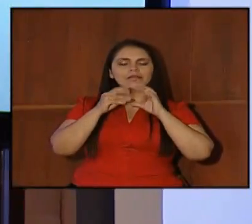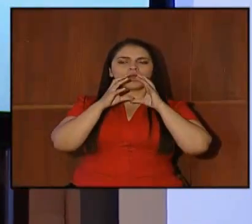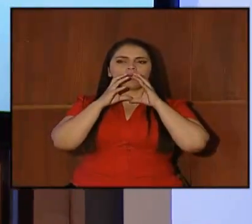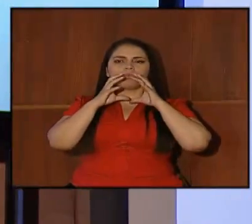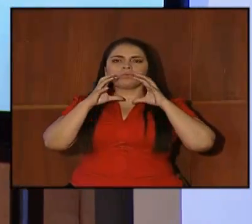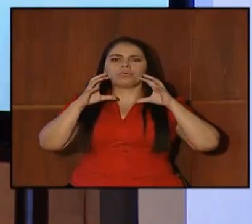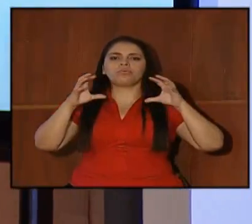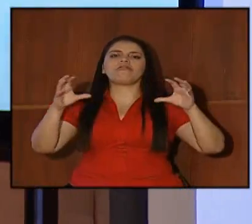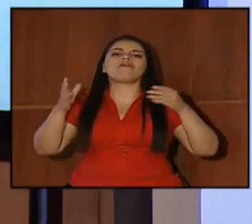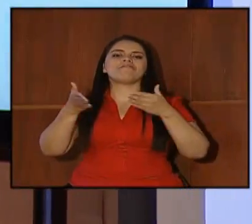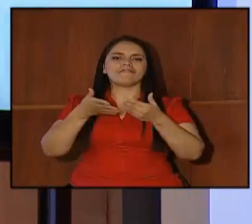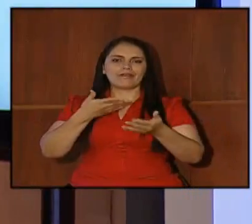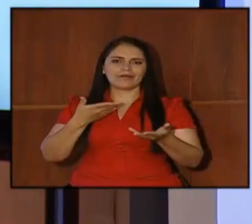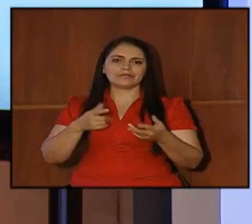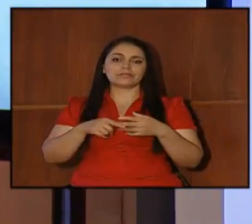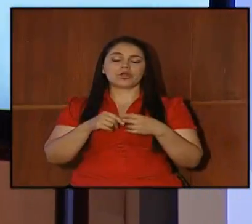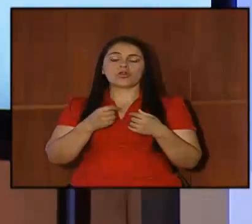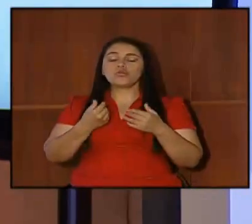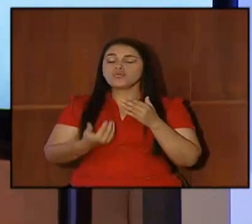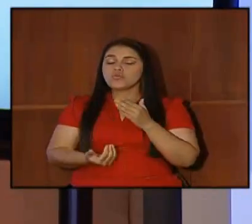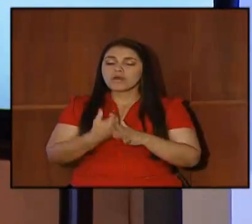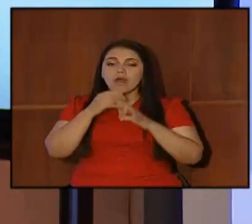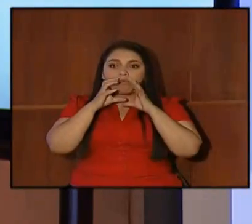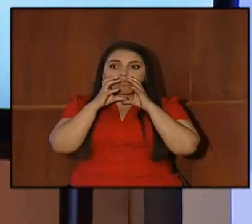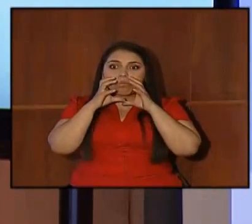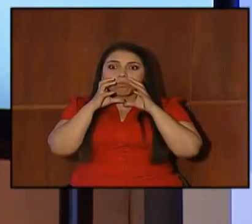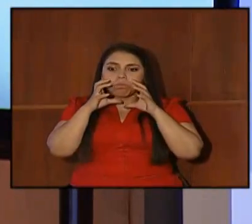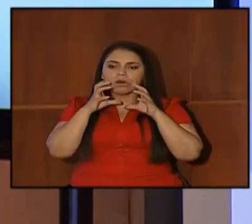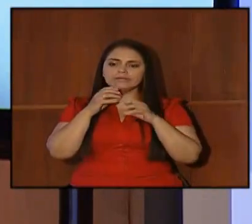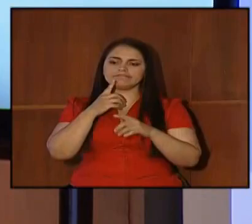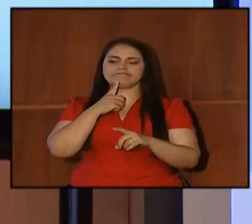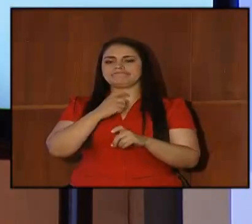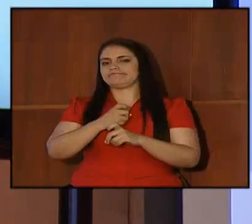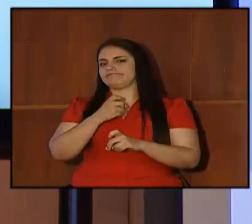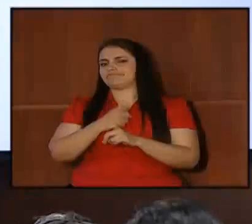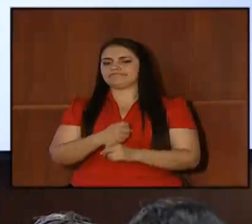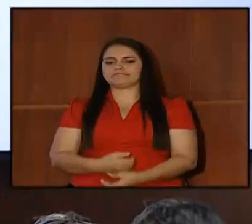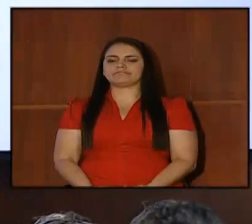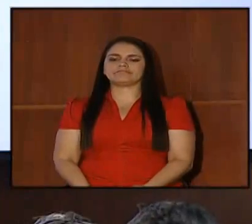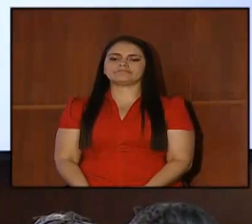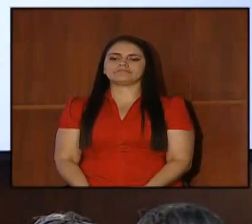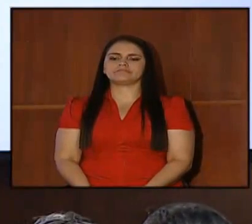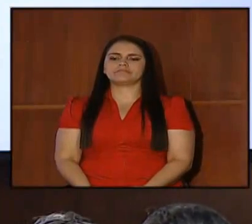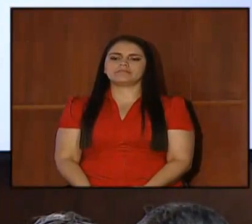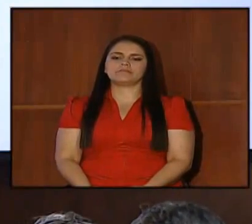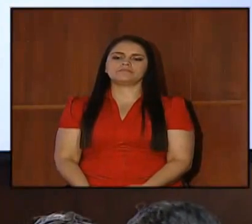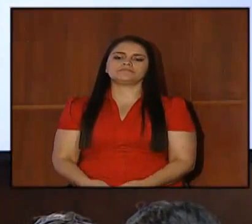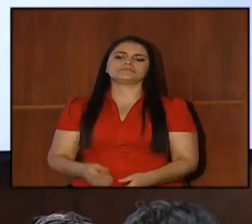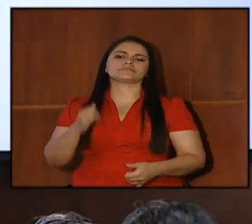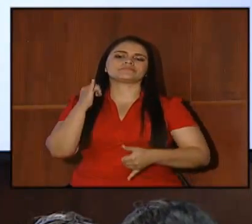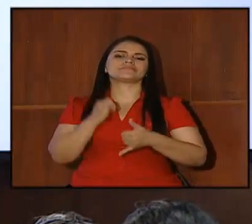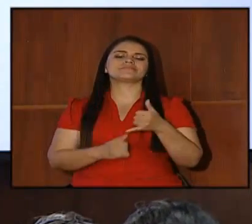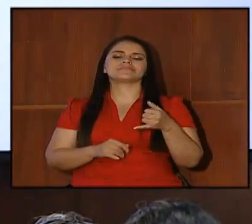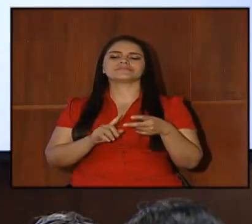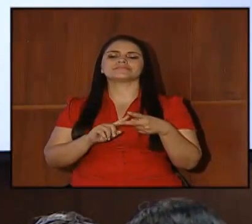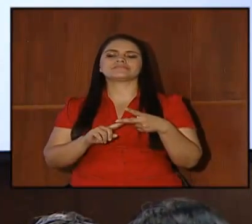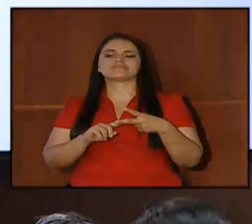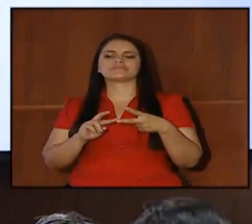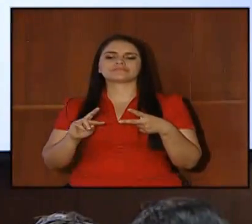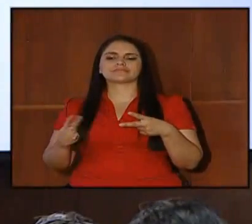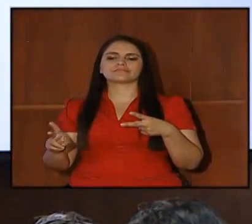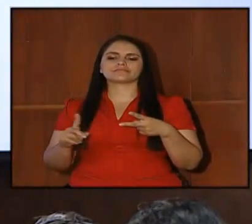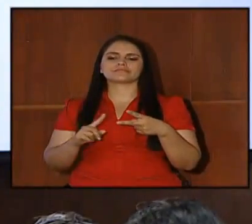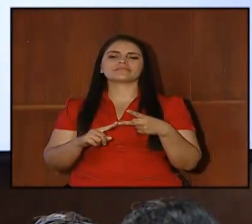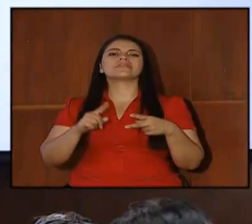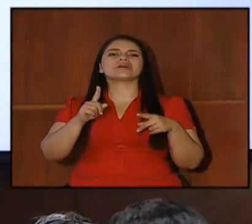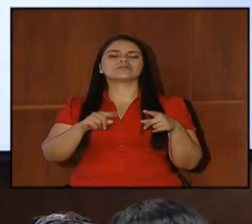más fácil, para que el paciente sí sea capaz de hacerlo. Y por último, el incentivo respiratorio, que mucha gente